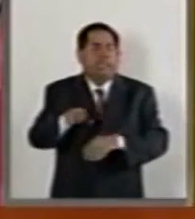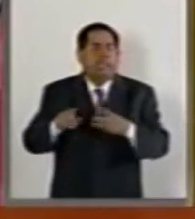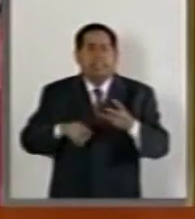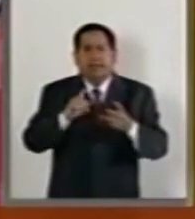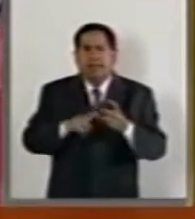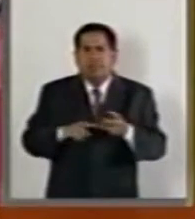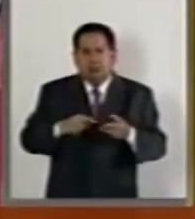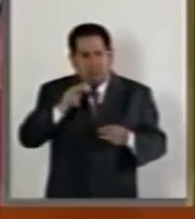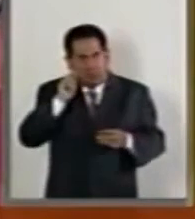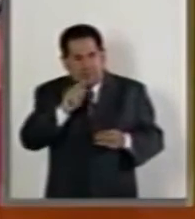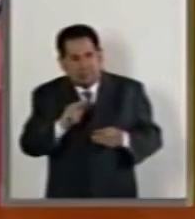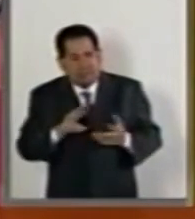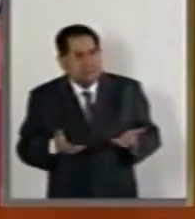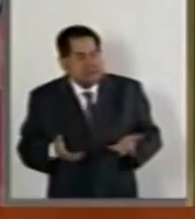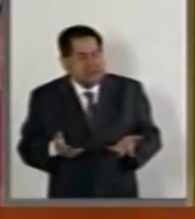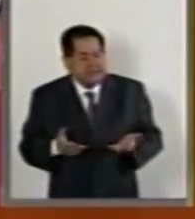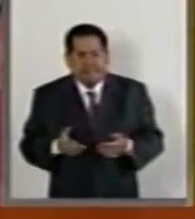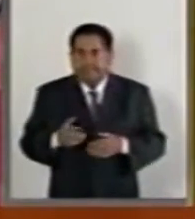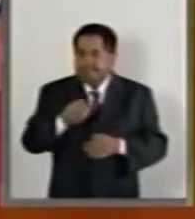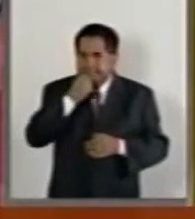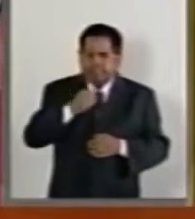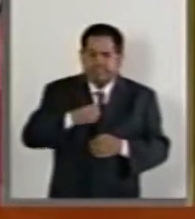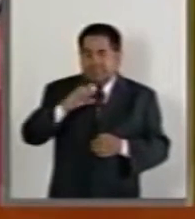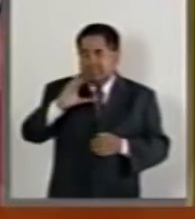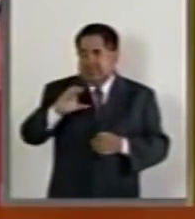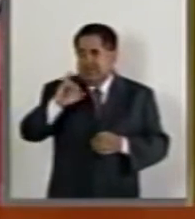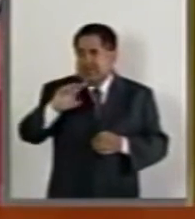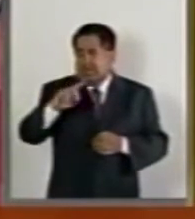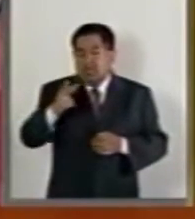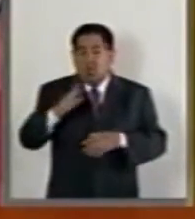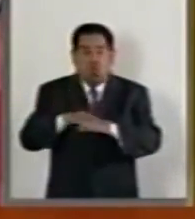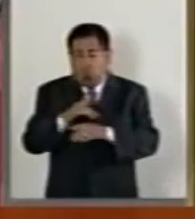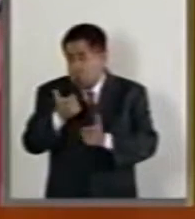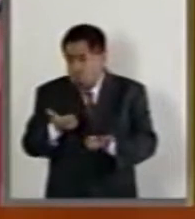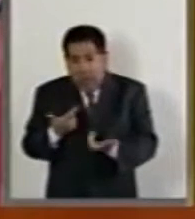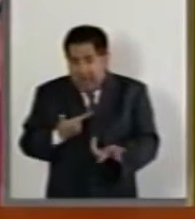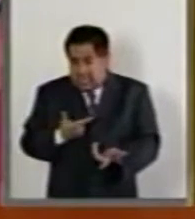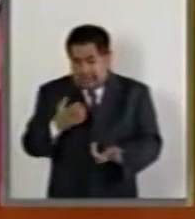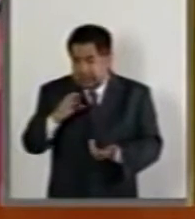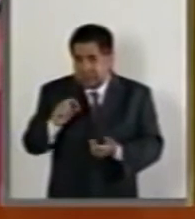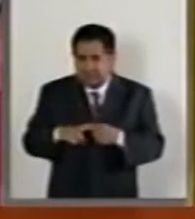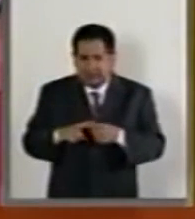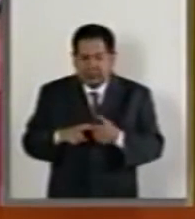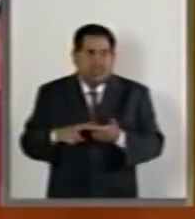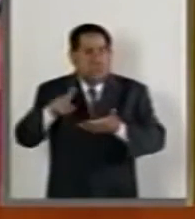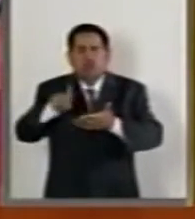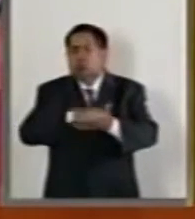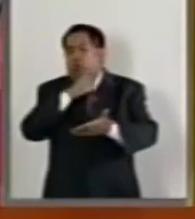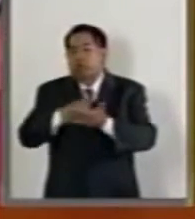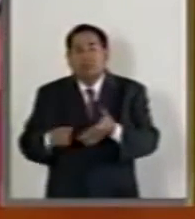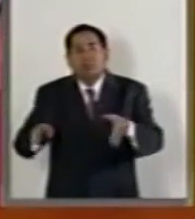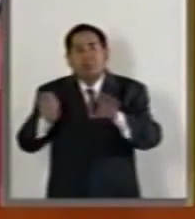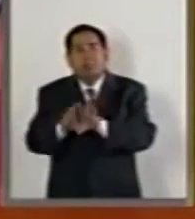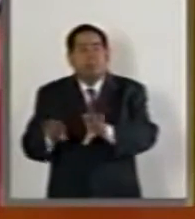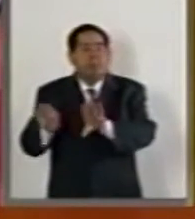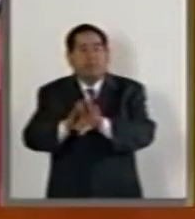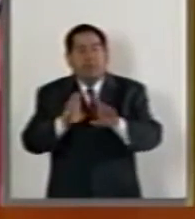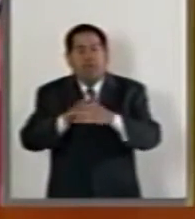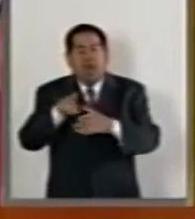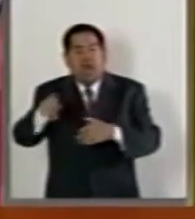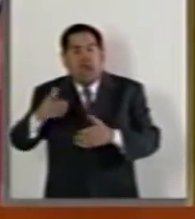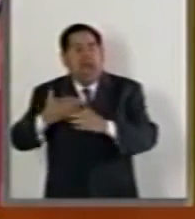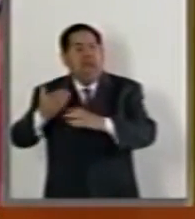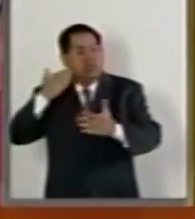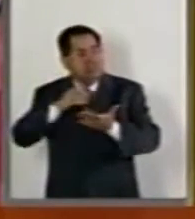se ha visto obligada por esta situación de crisis económica a suspender la realización de las visitas que